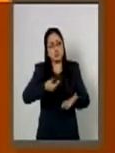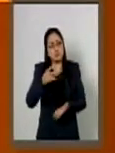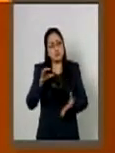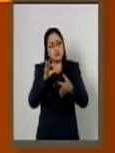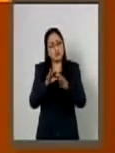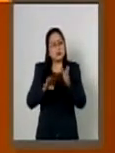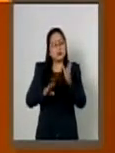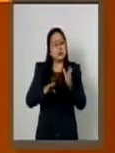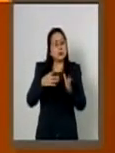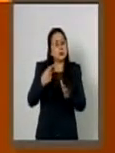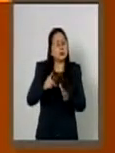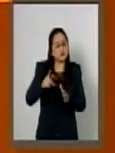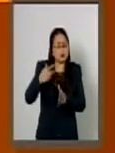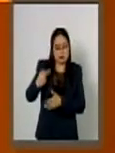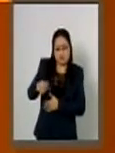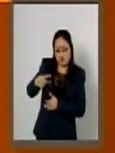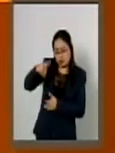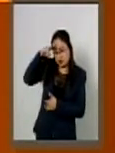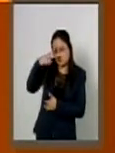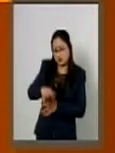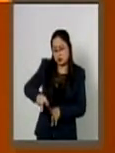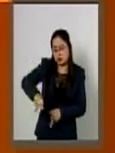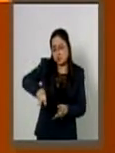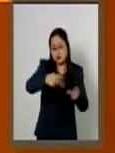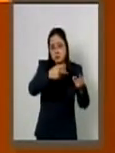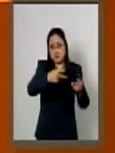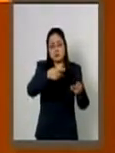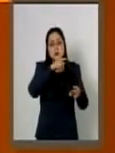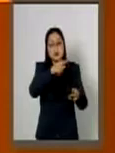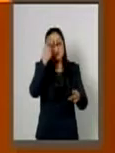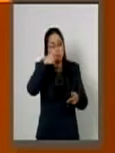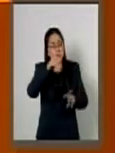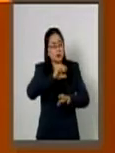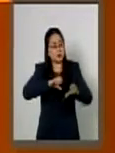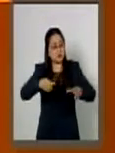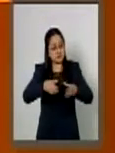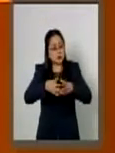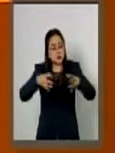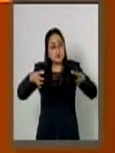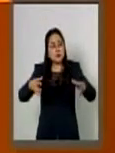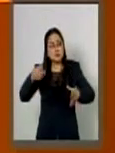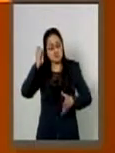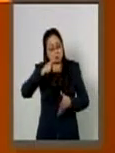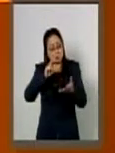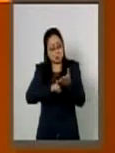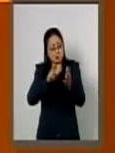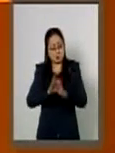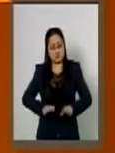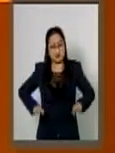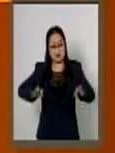productos mexicanos, particularmente para las pequeñas y medianas empresas.